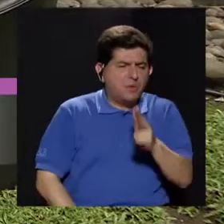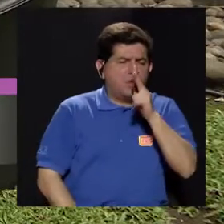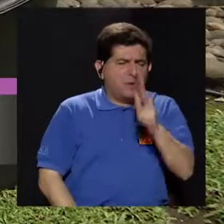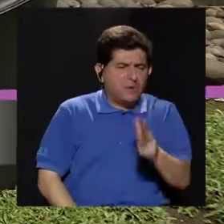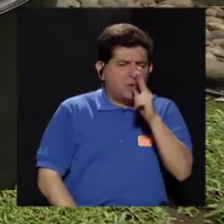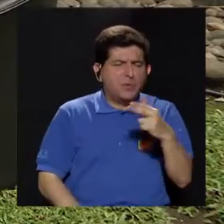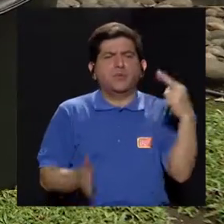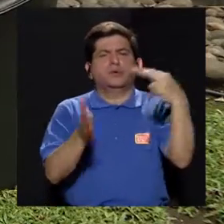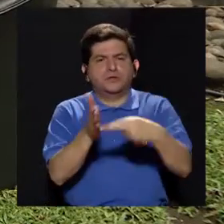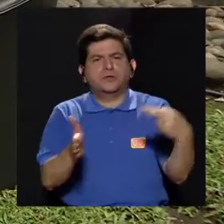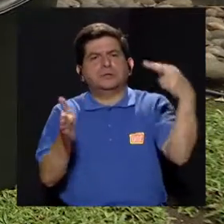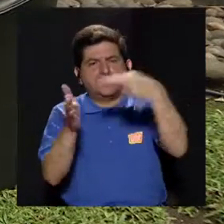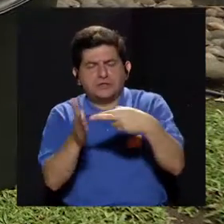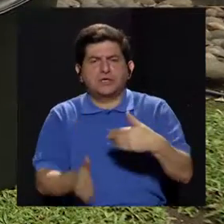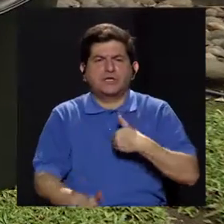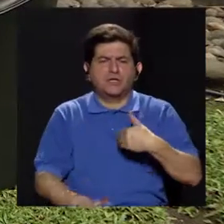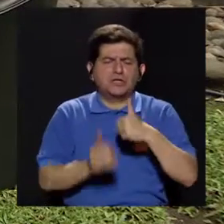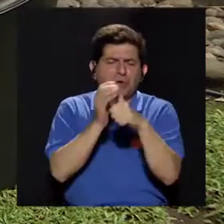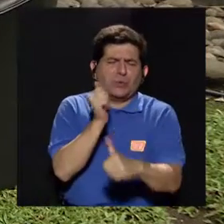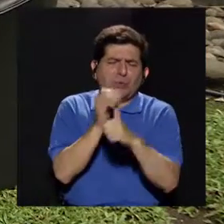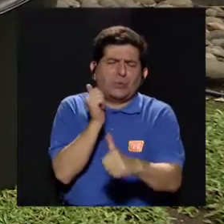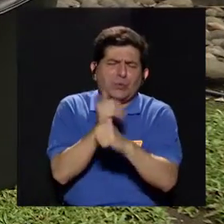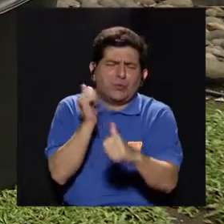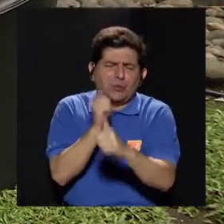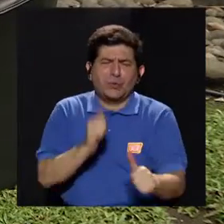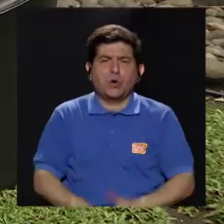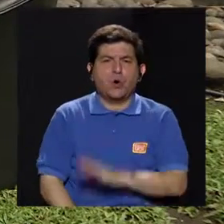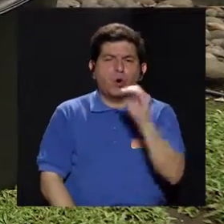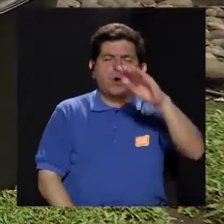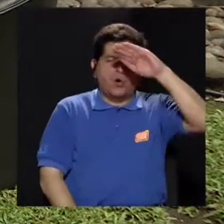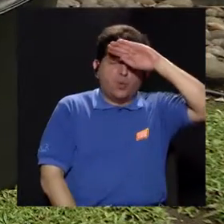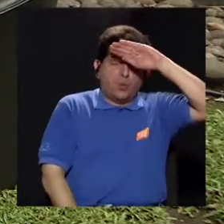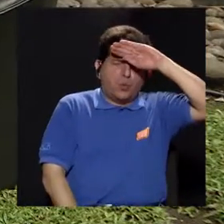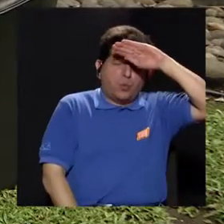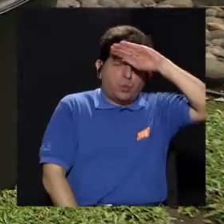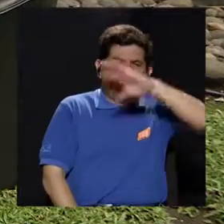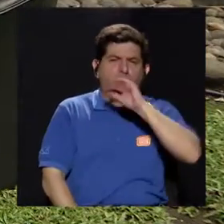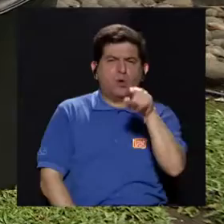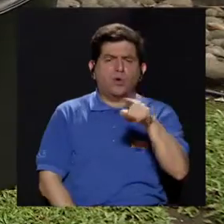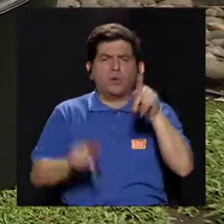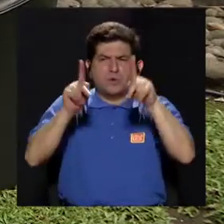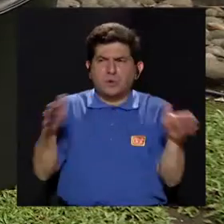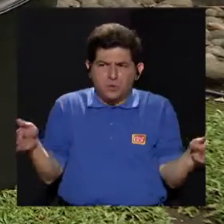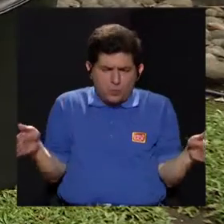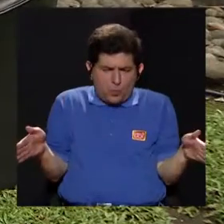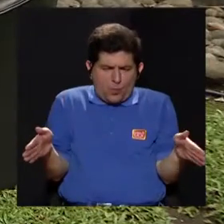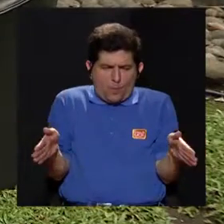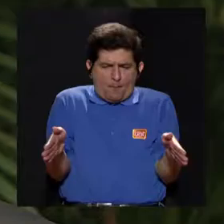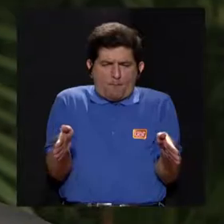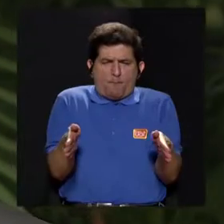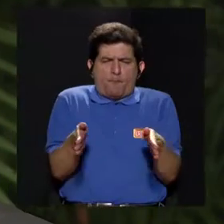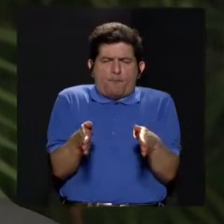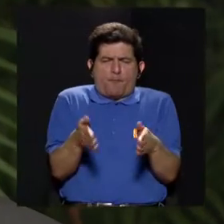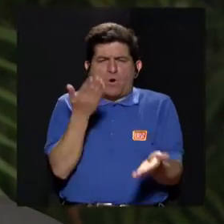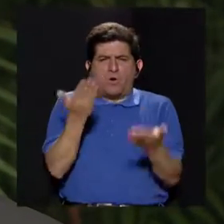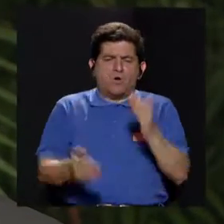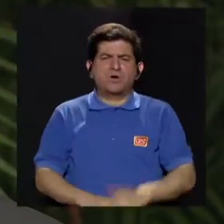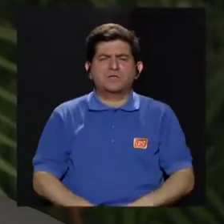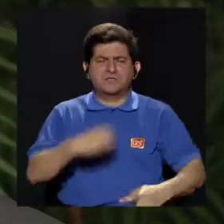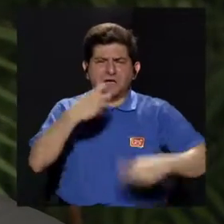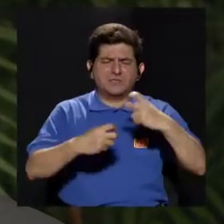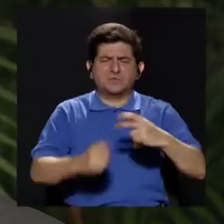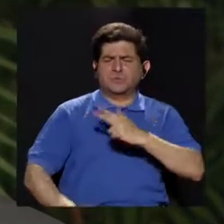vomita recurrentemente, que tiene diarrea, que tiene fiebre, que tiene pérdida de peso, que puede tener